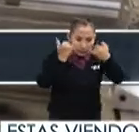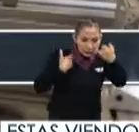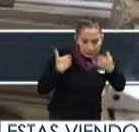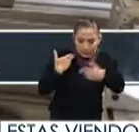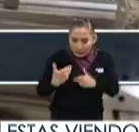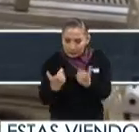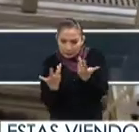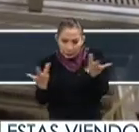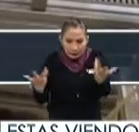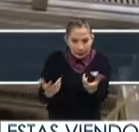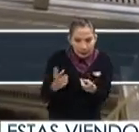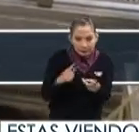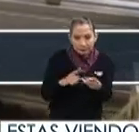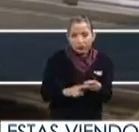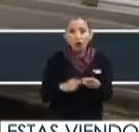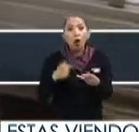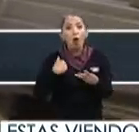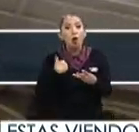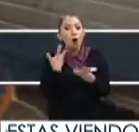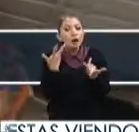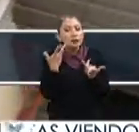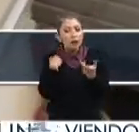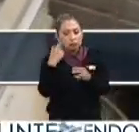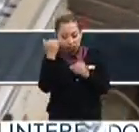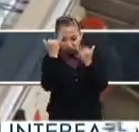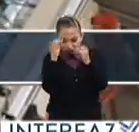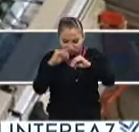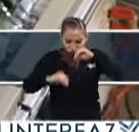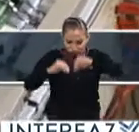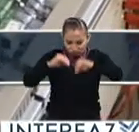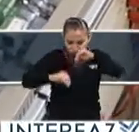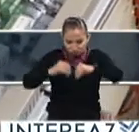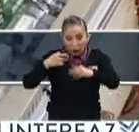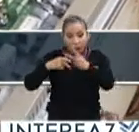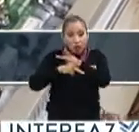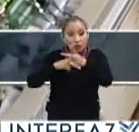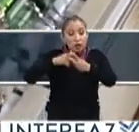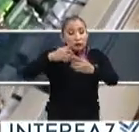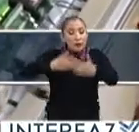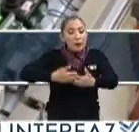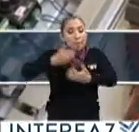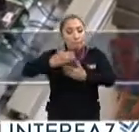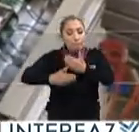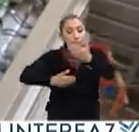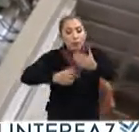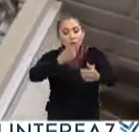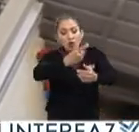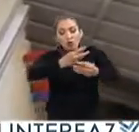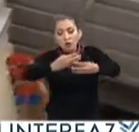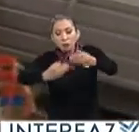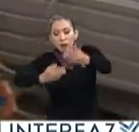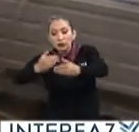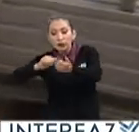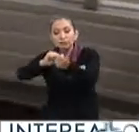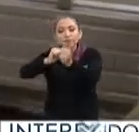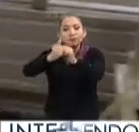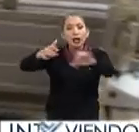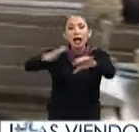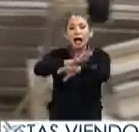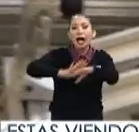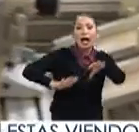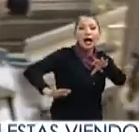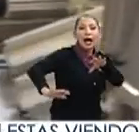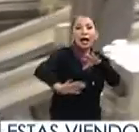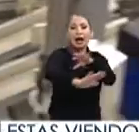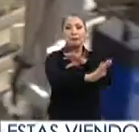de generar procesos y productos, ¿verdad?, que cambien